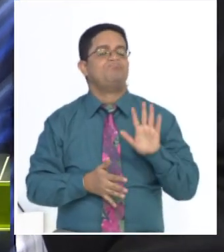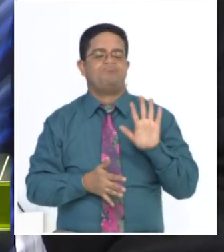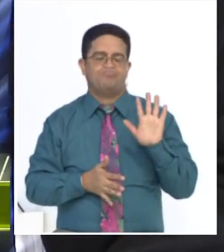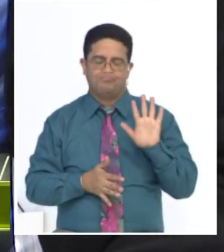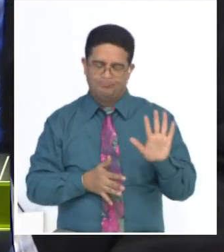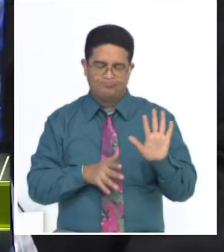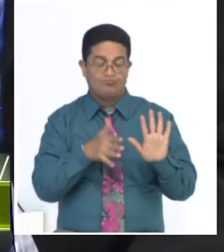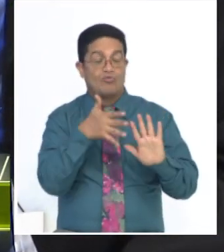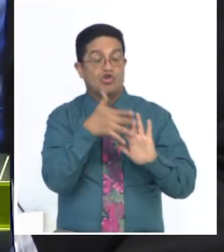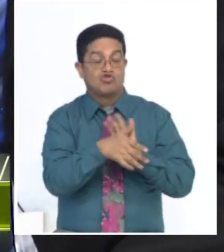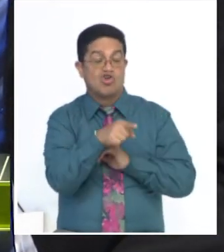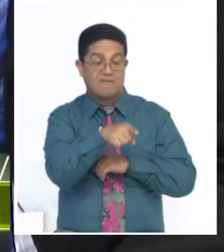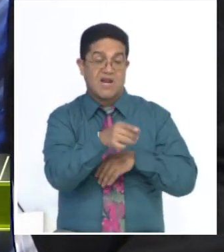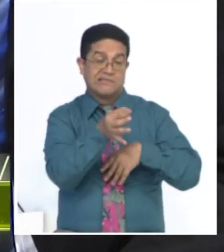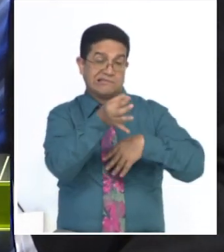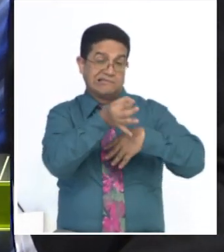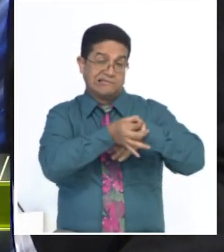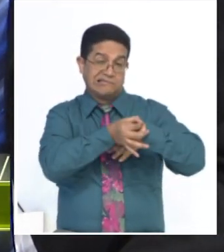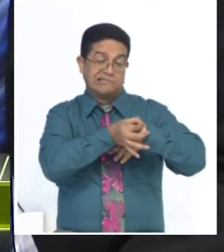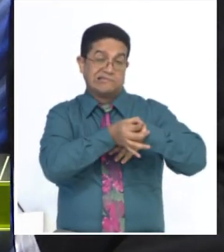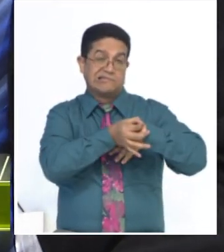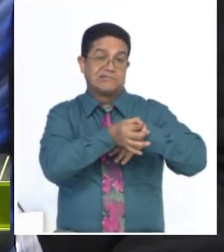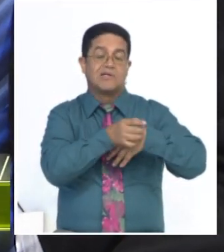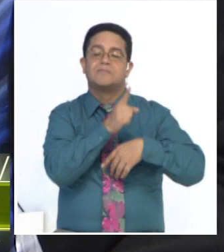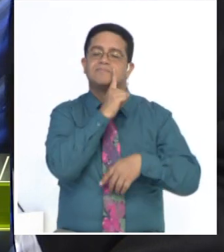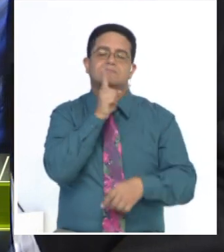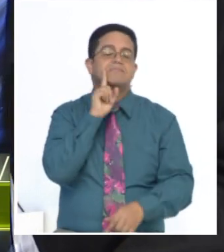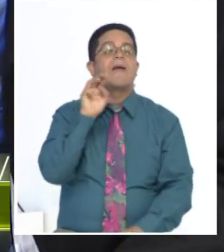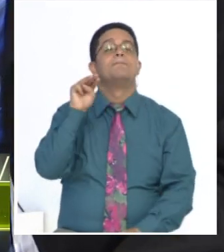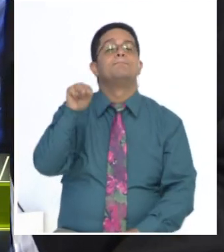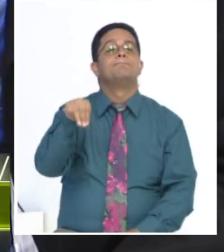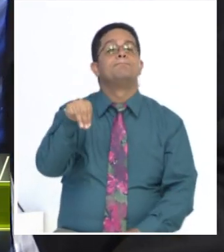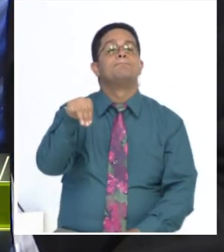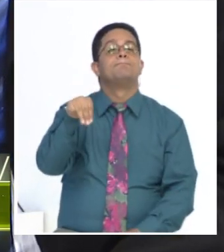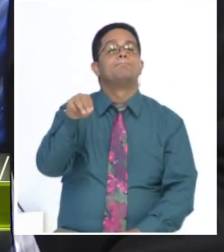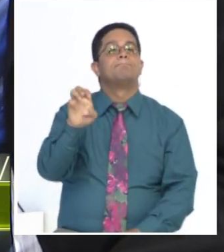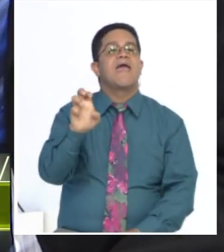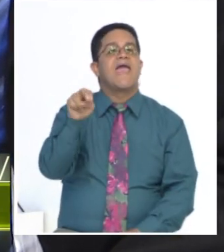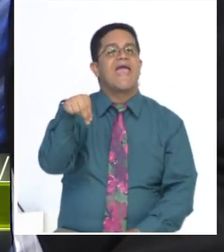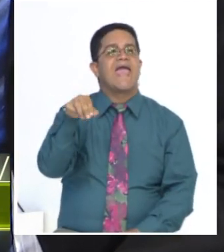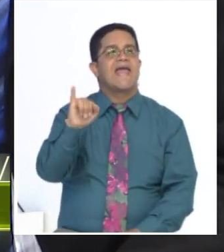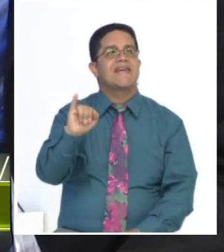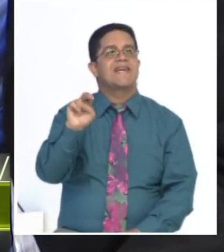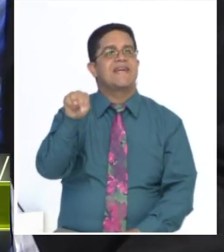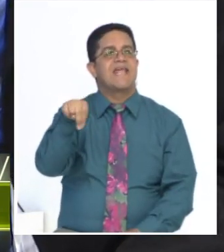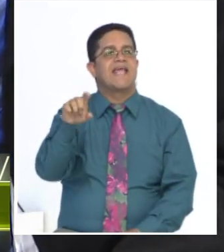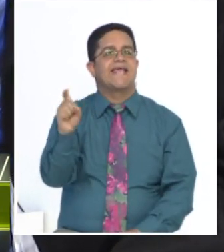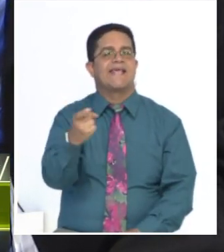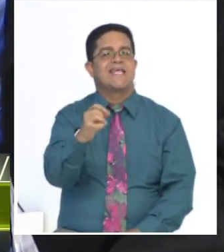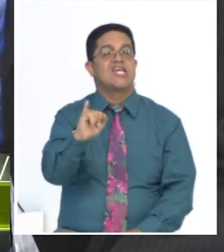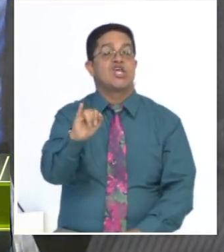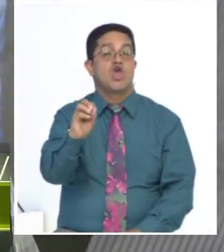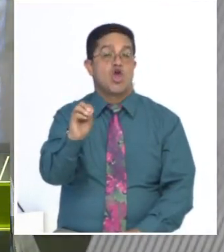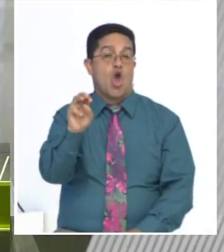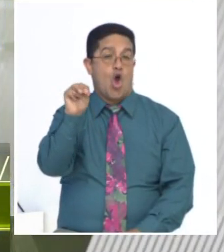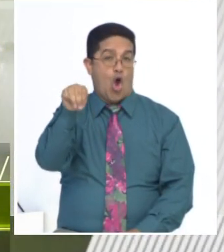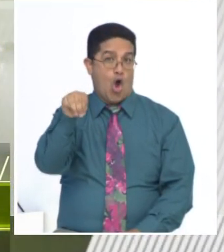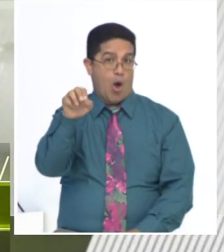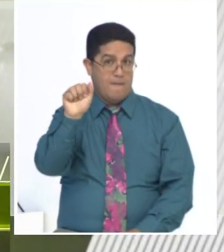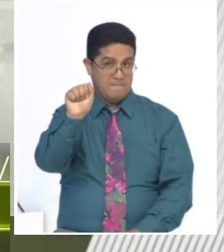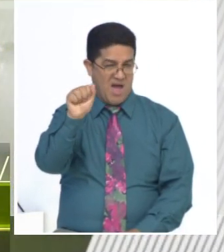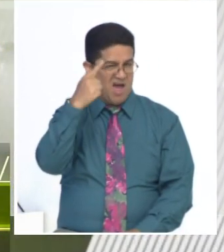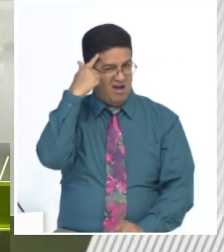quirúrgica, la lesión ocupante de espacio era un meningioma. Los meningiomas son las lesiones ocupantes de espacio dentro del espectro de las lesiones ocupantes de espacio, las